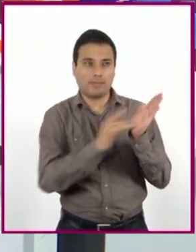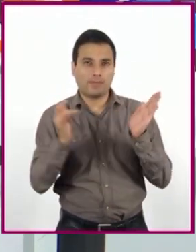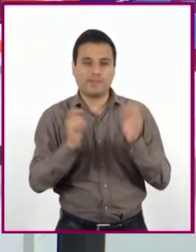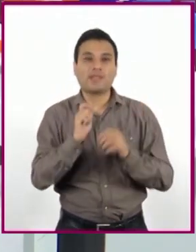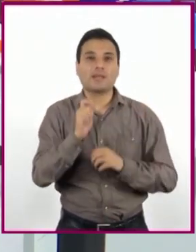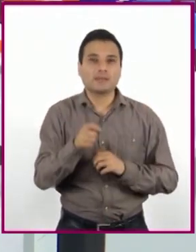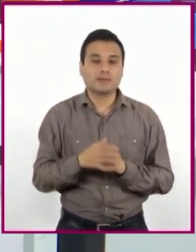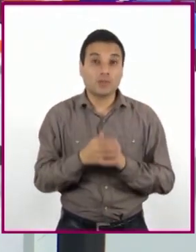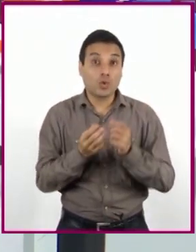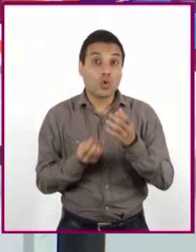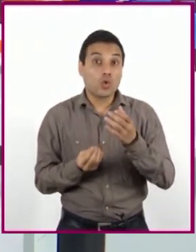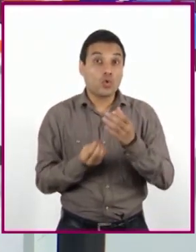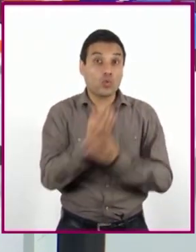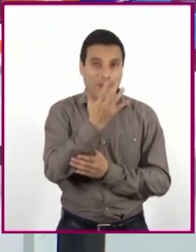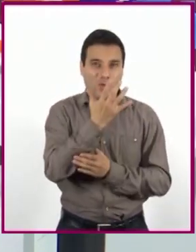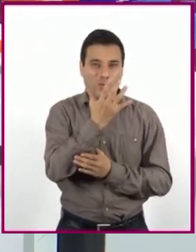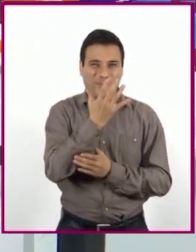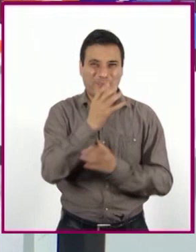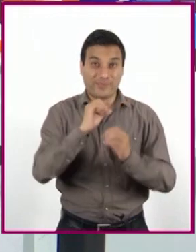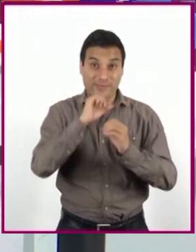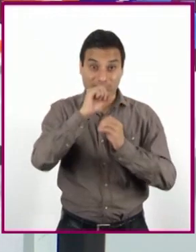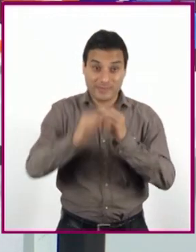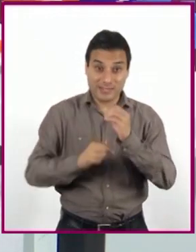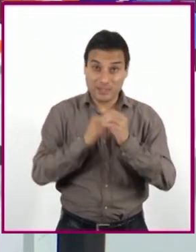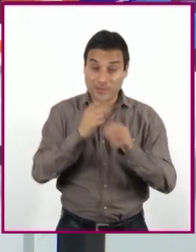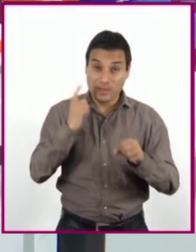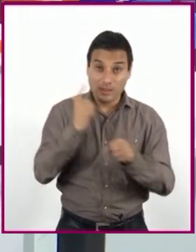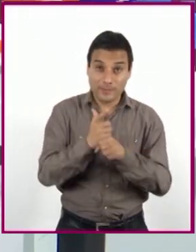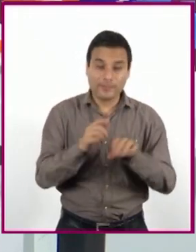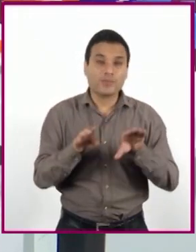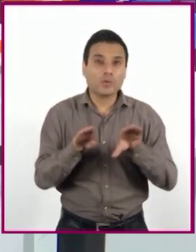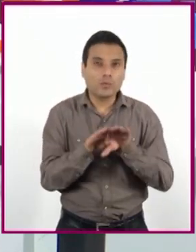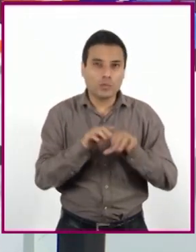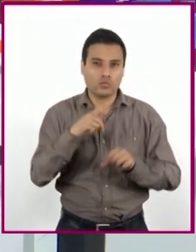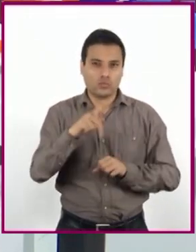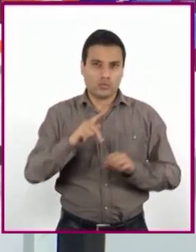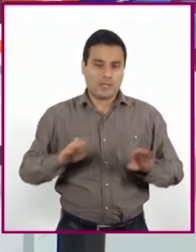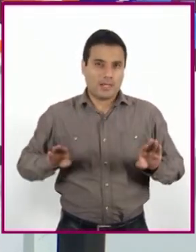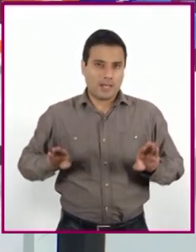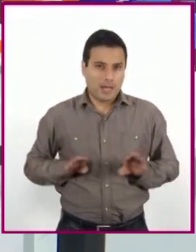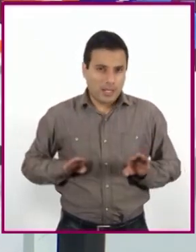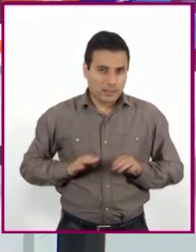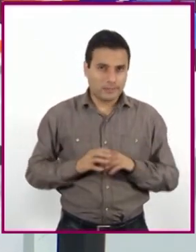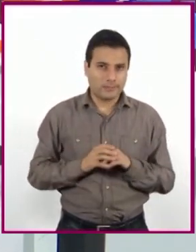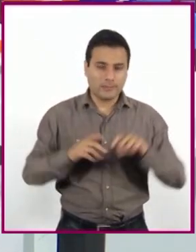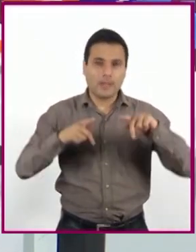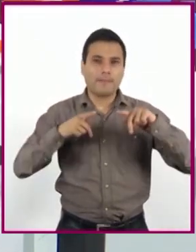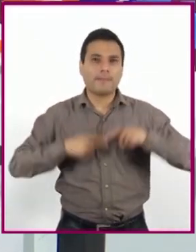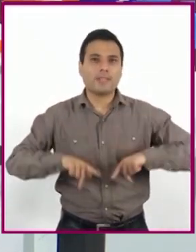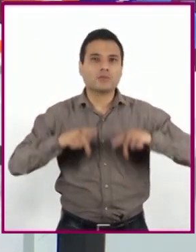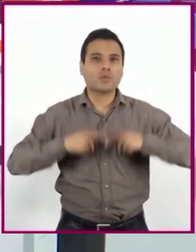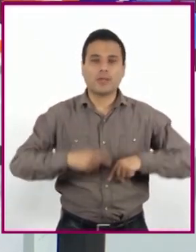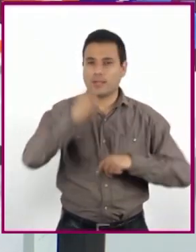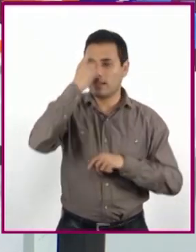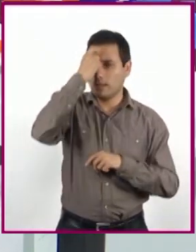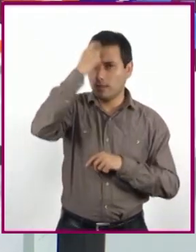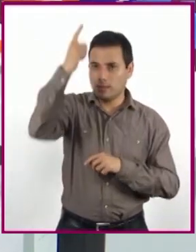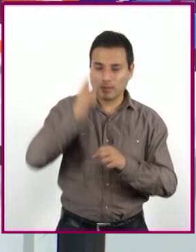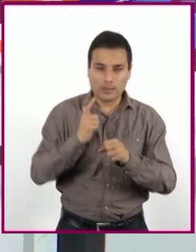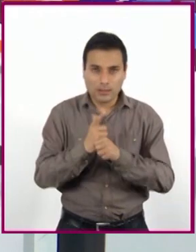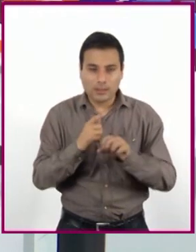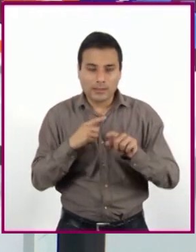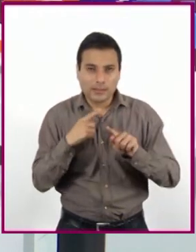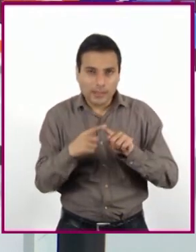nombrar a los nuevos elementos que se descubrían en función de sus propiedades, sus descubridores o su lugar de